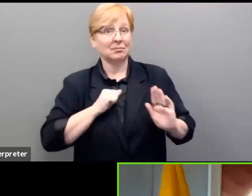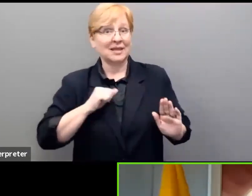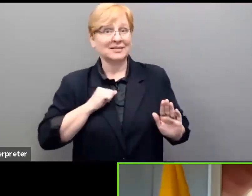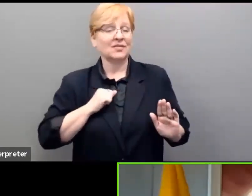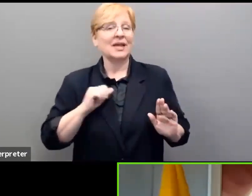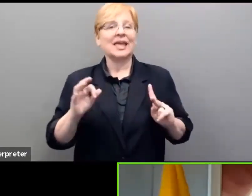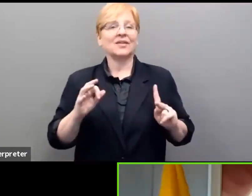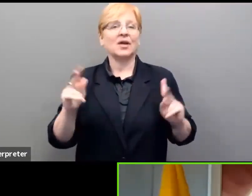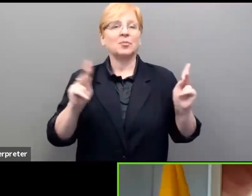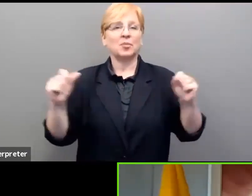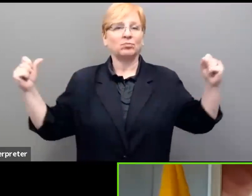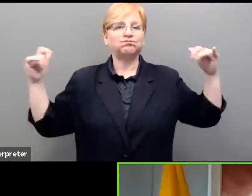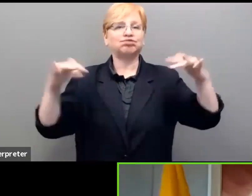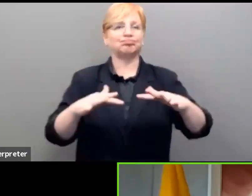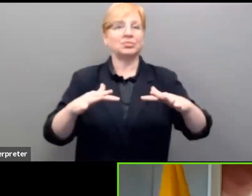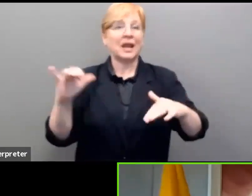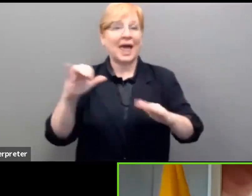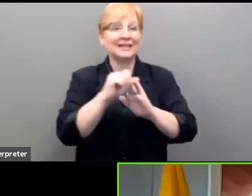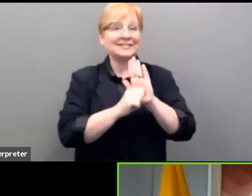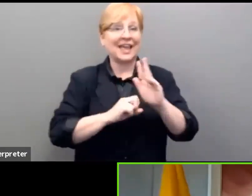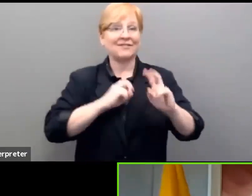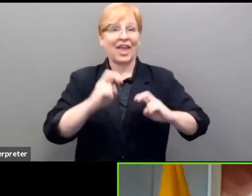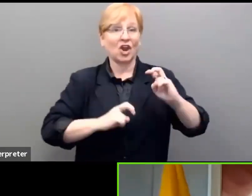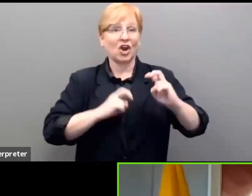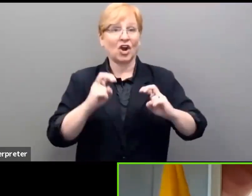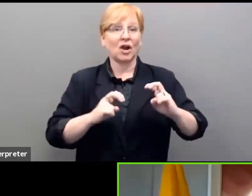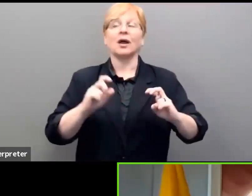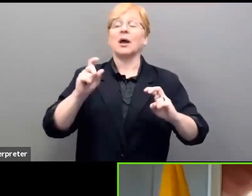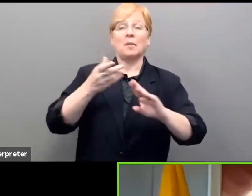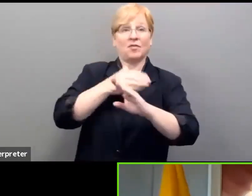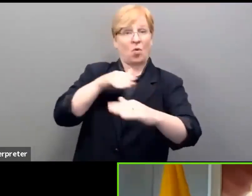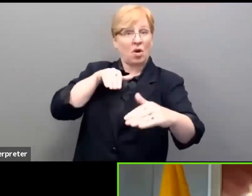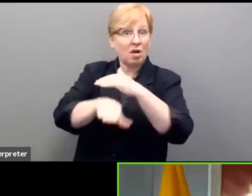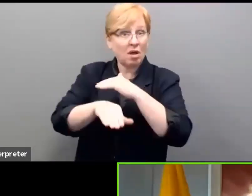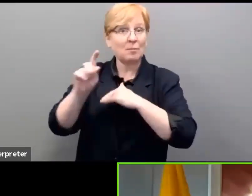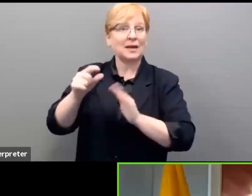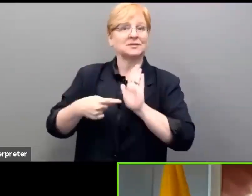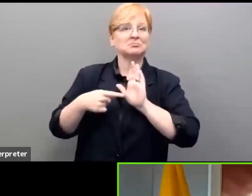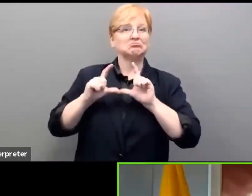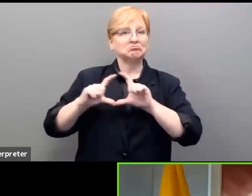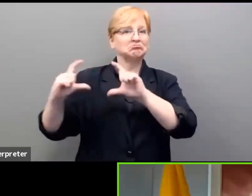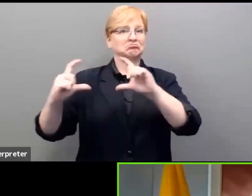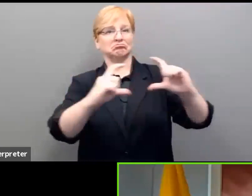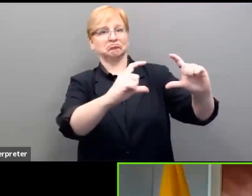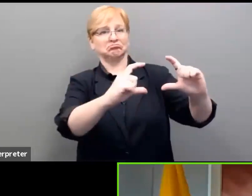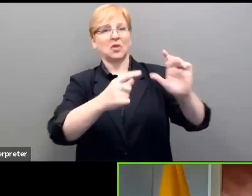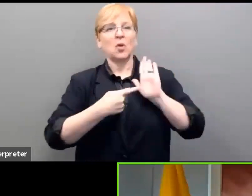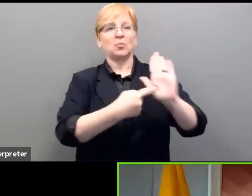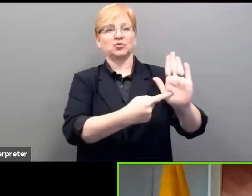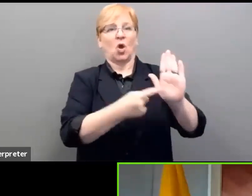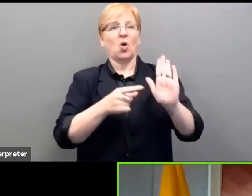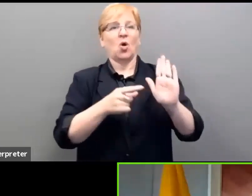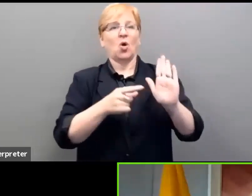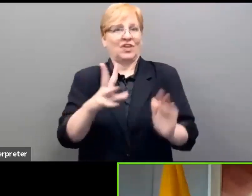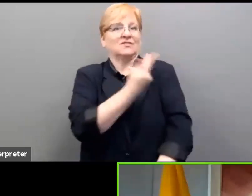dejado en claro que tienen que entregar prueba de vacunación. Yo estoy guiando, por ejemplo, estoy requiriendo que la